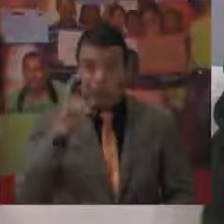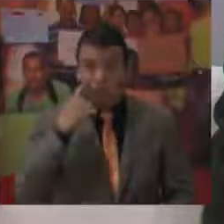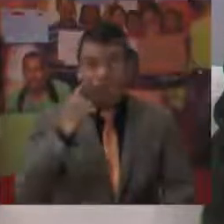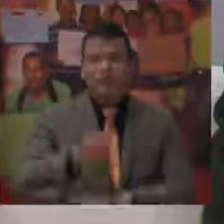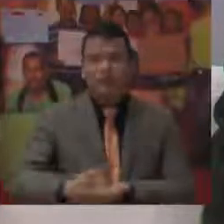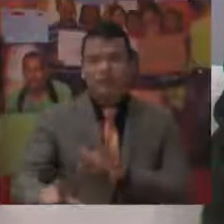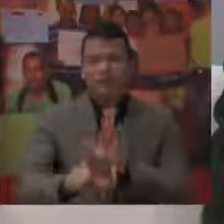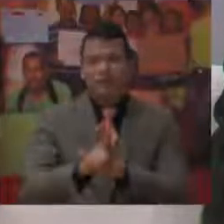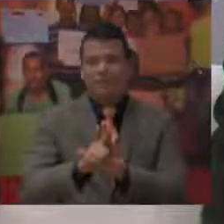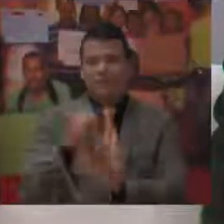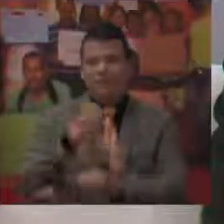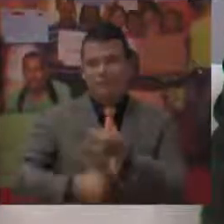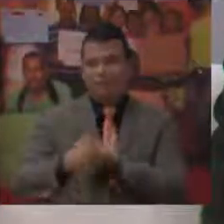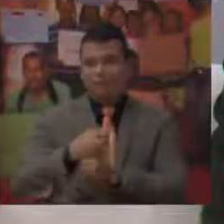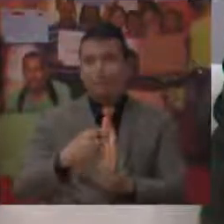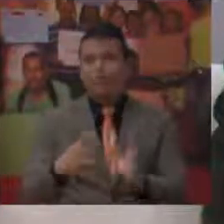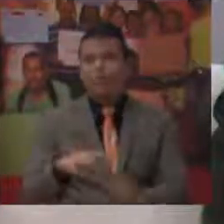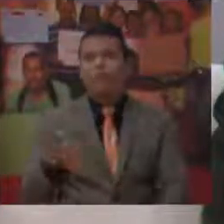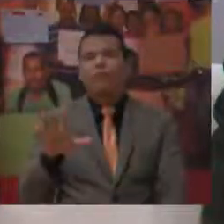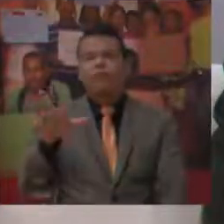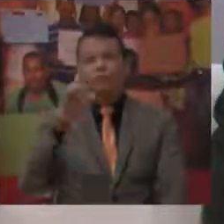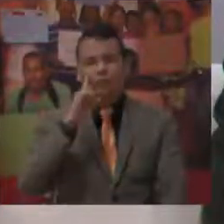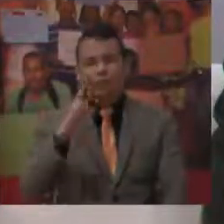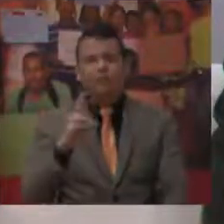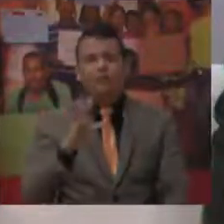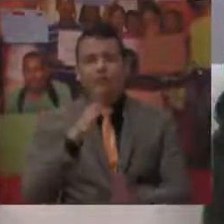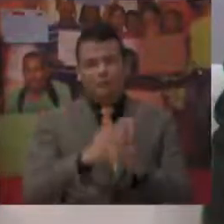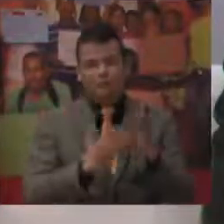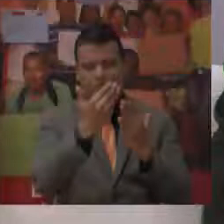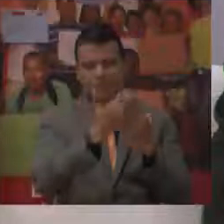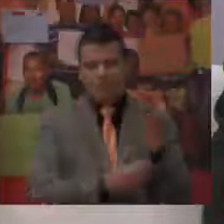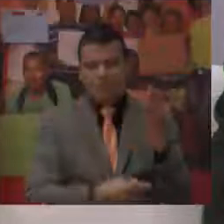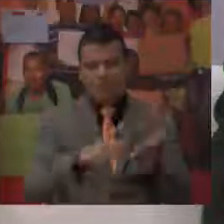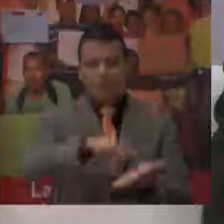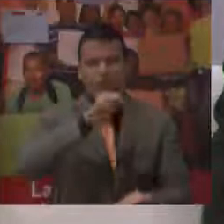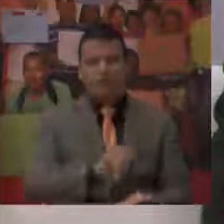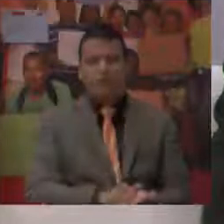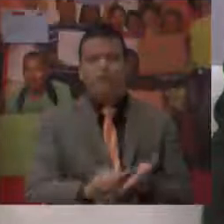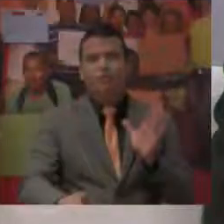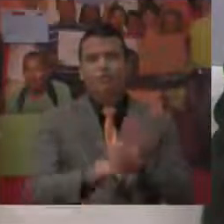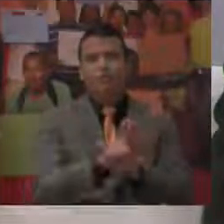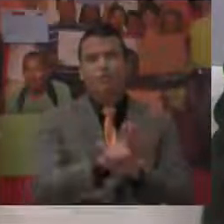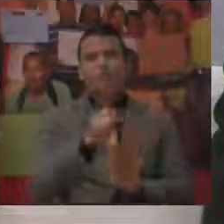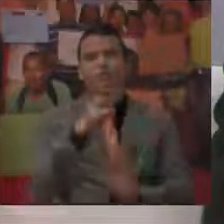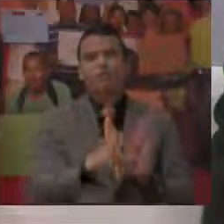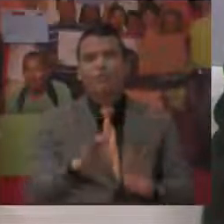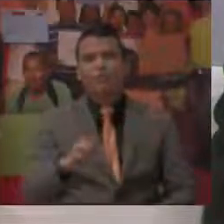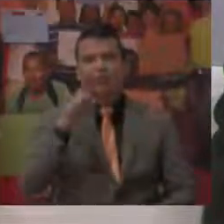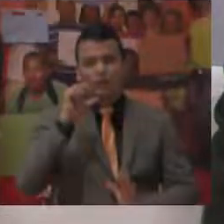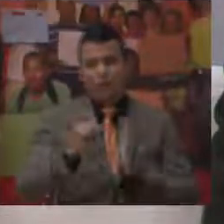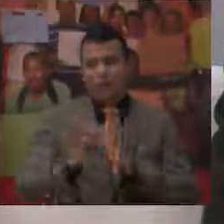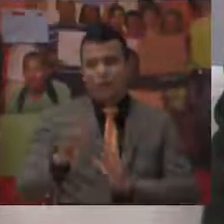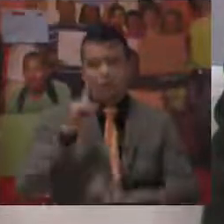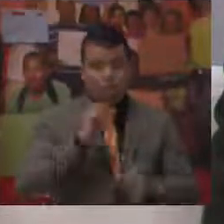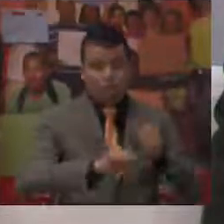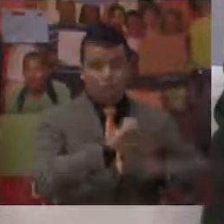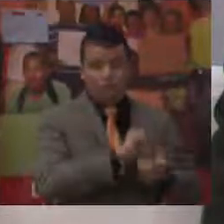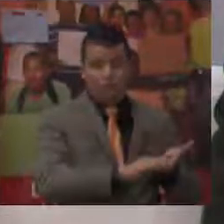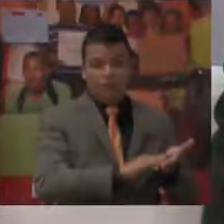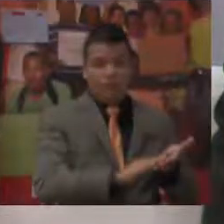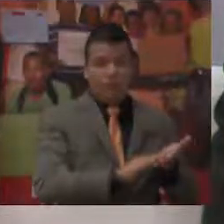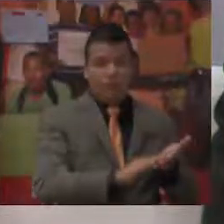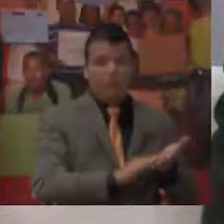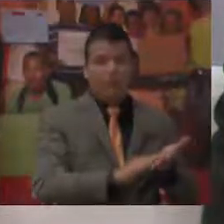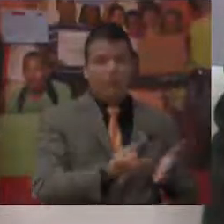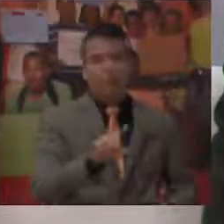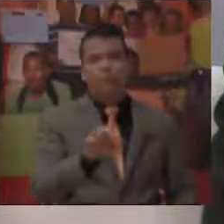legislativo en el 2009, que es el acto legislativo número 1 del 2009, en su artículo 4 modificó el artículo 122 de la